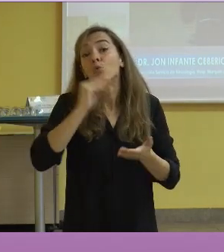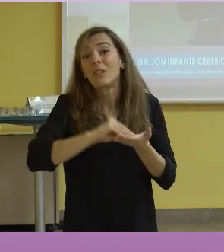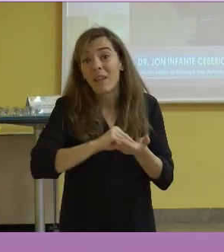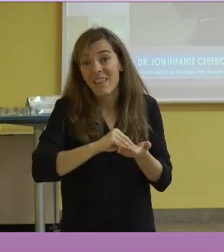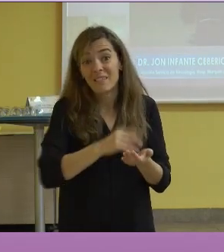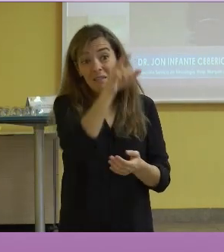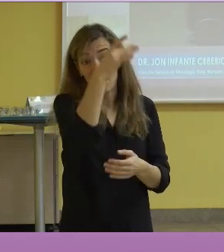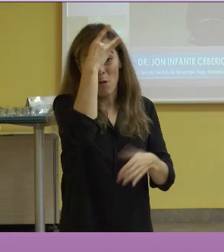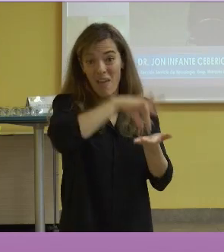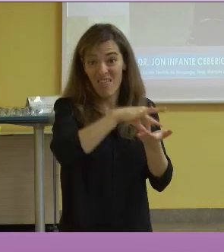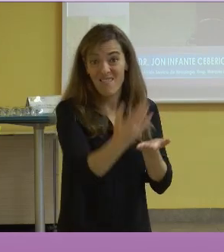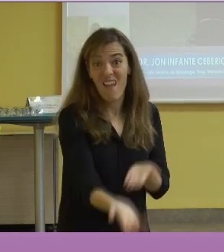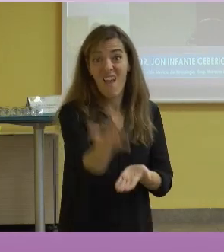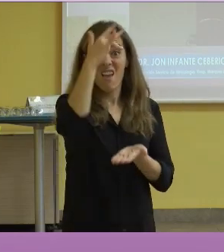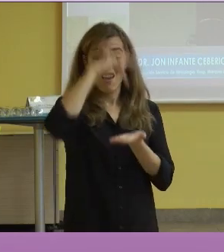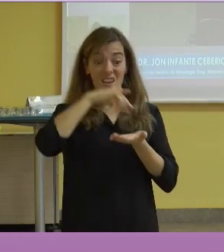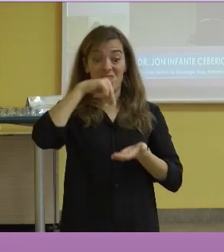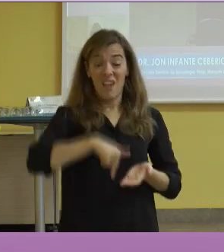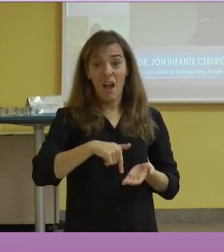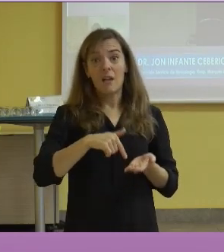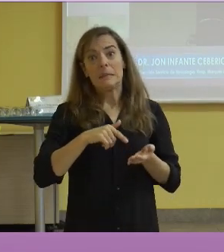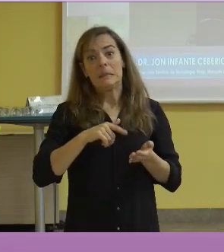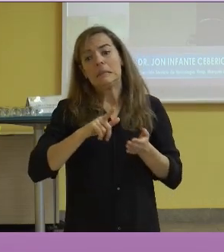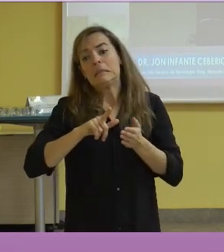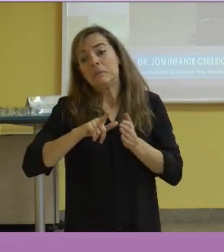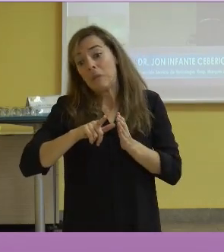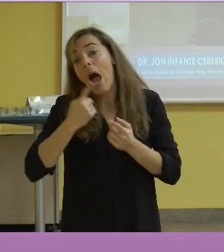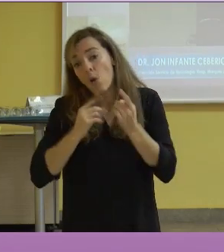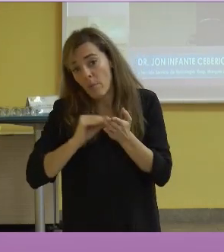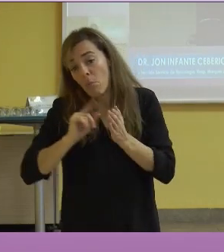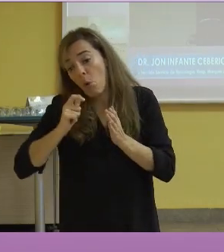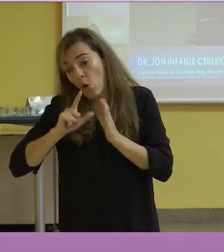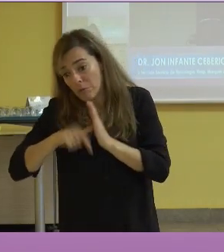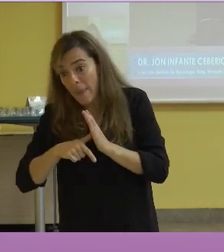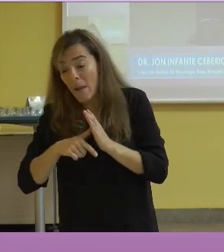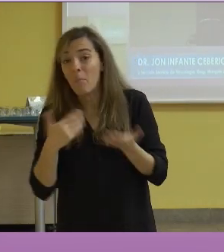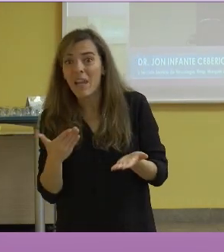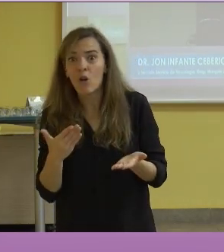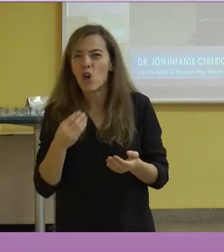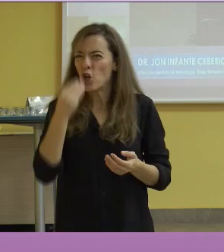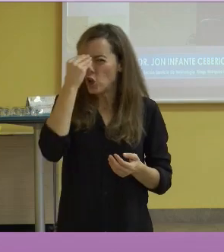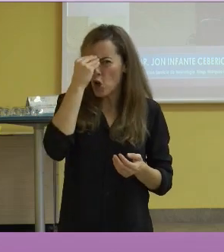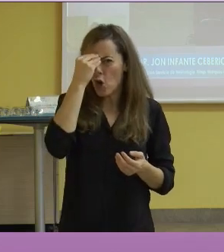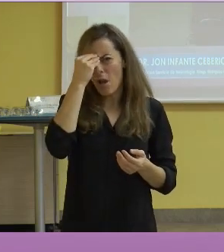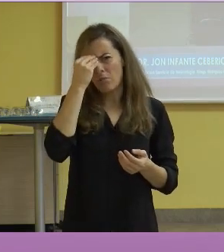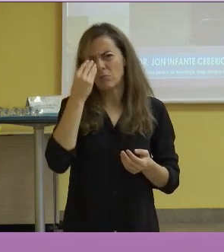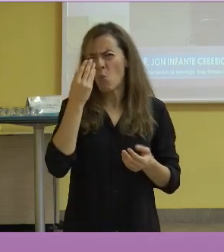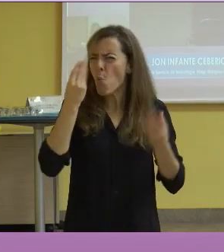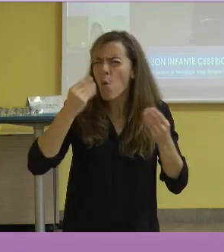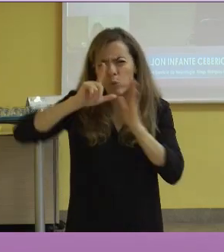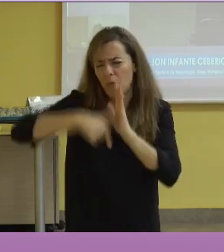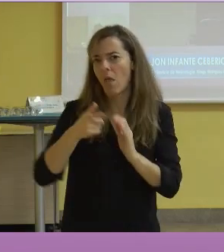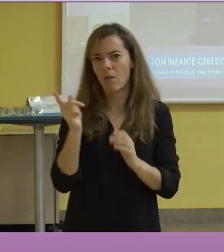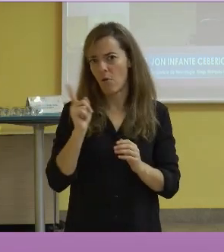tarde, pero realmente yo no creo que pase mucho tiempo desde que se activa el sistema, ¿no? Desde que el